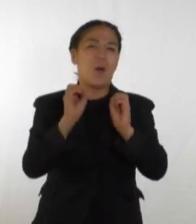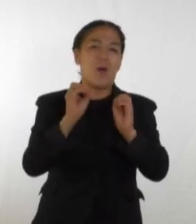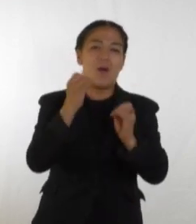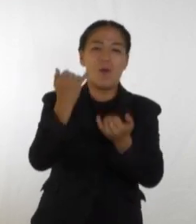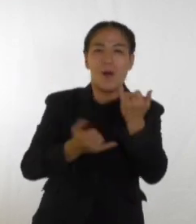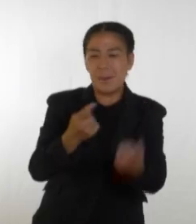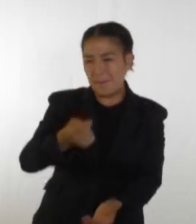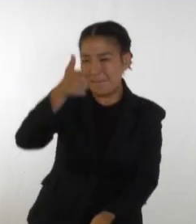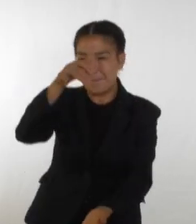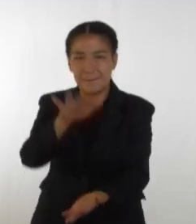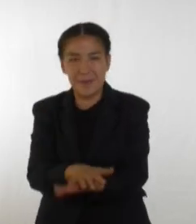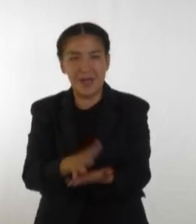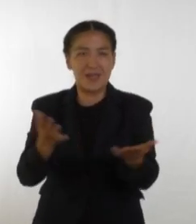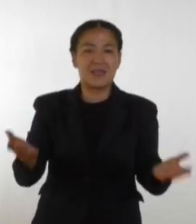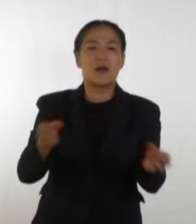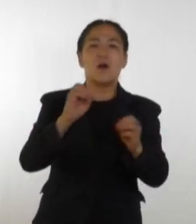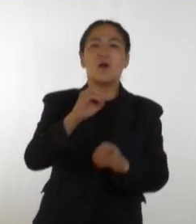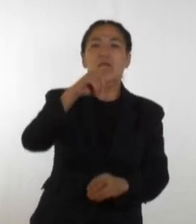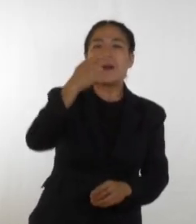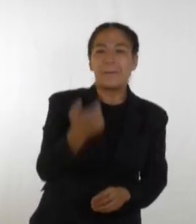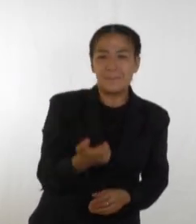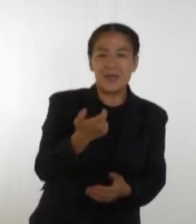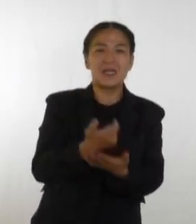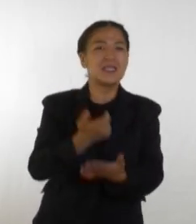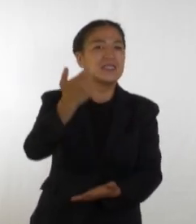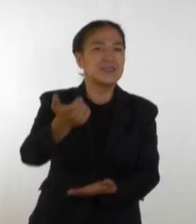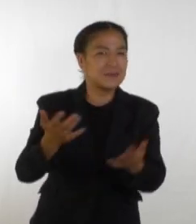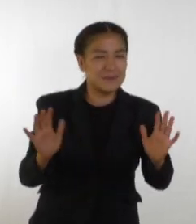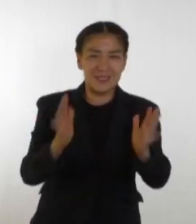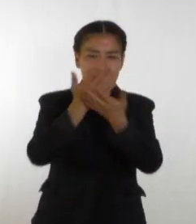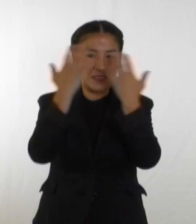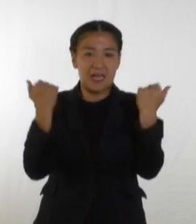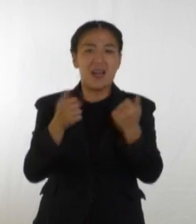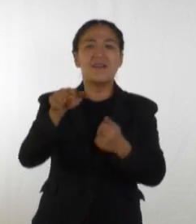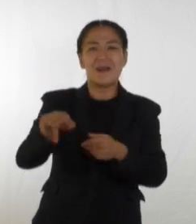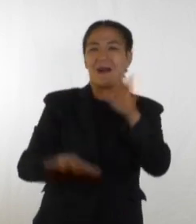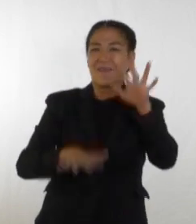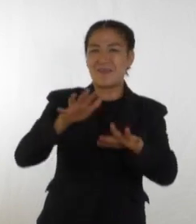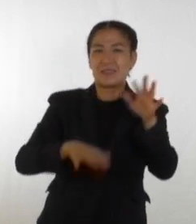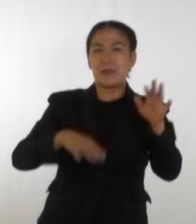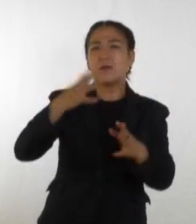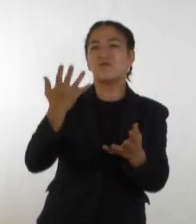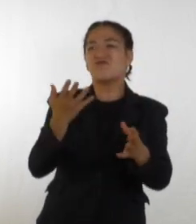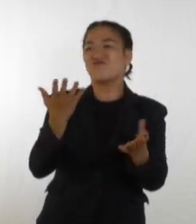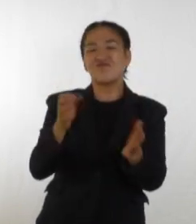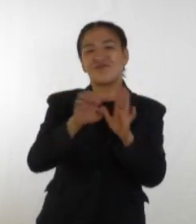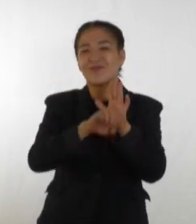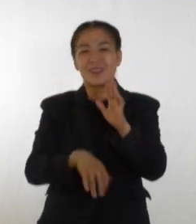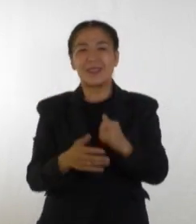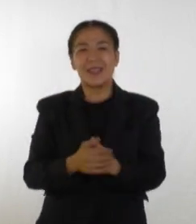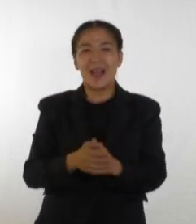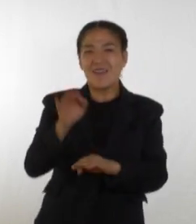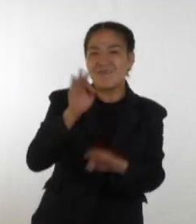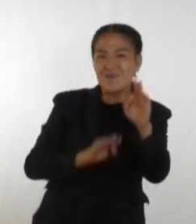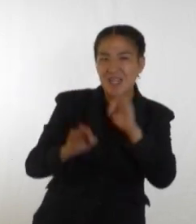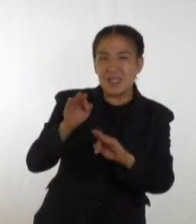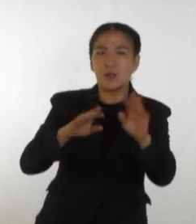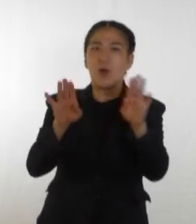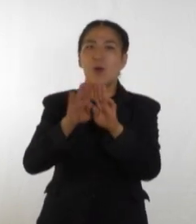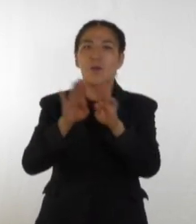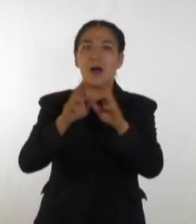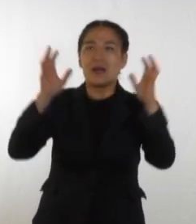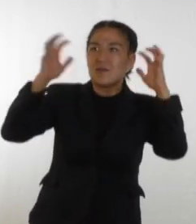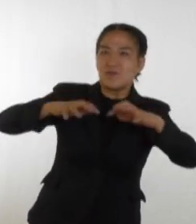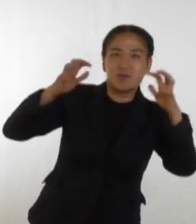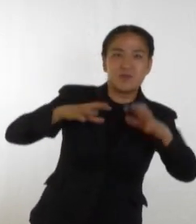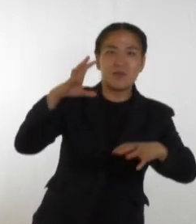demasiado complicado, la bolsa, el precio de algo, ¿no? Porque luego pensamos solo en fenómenos físicos